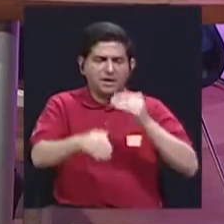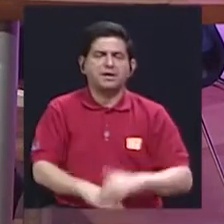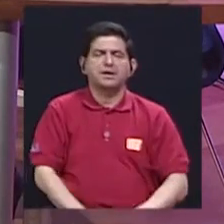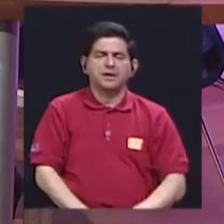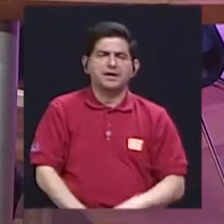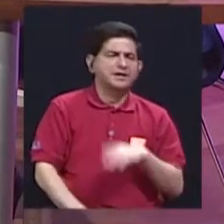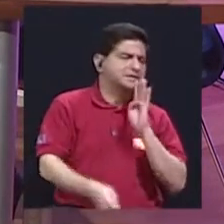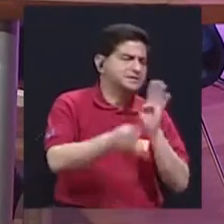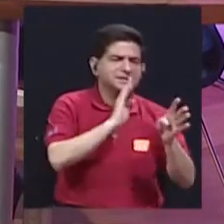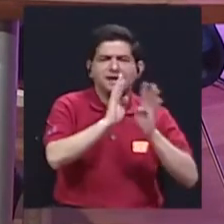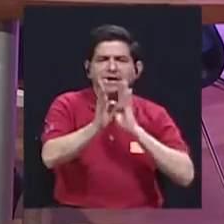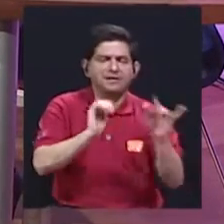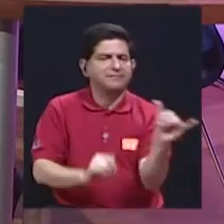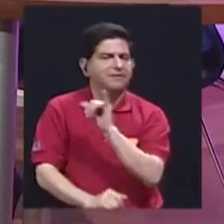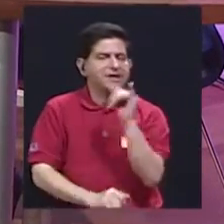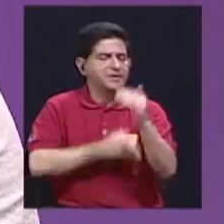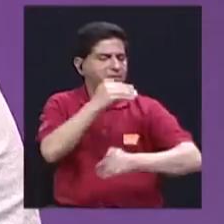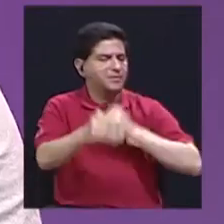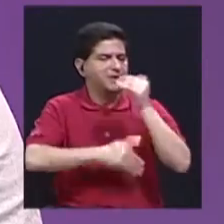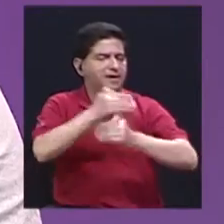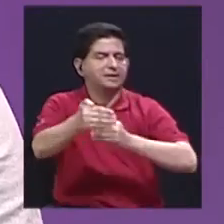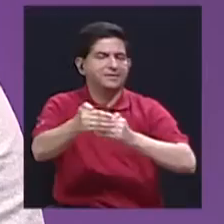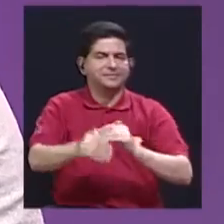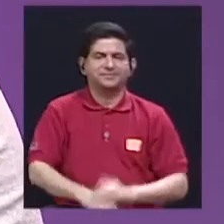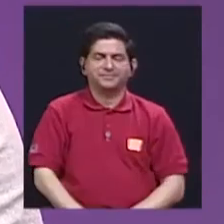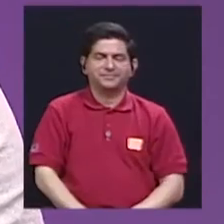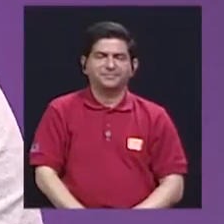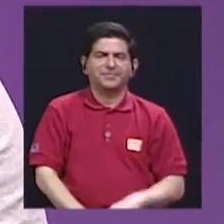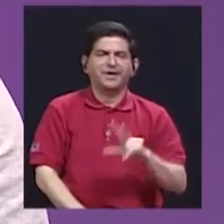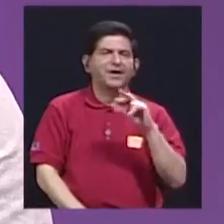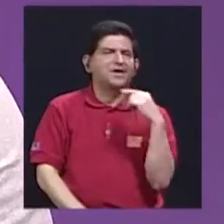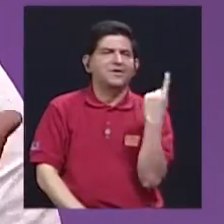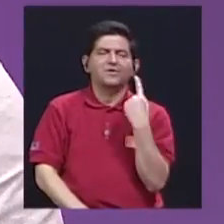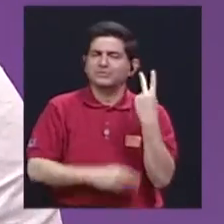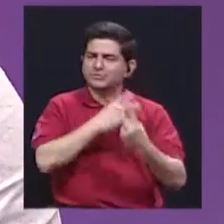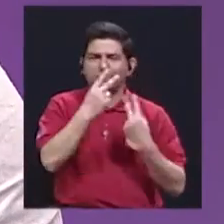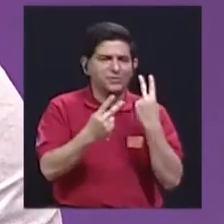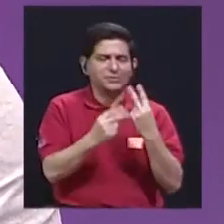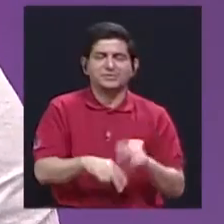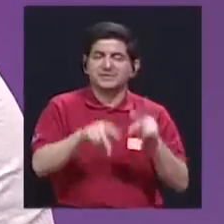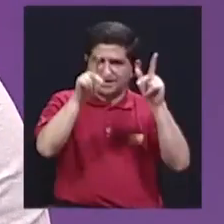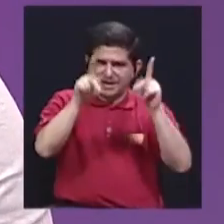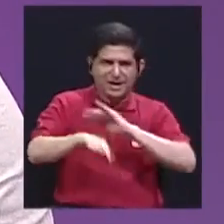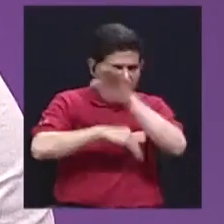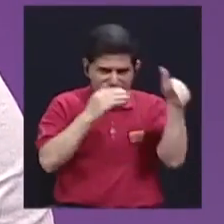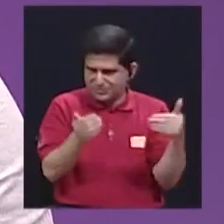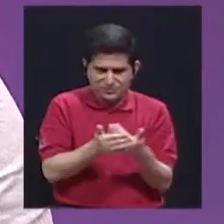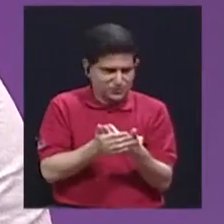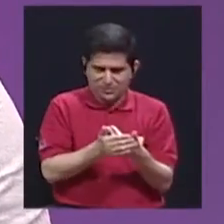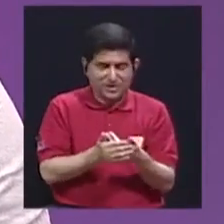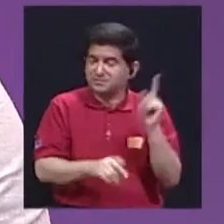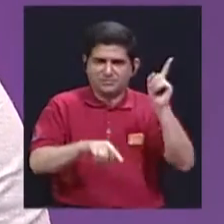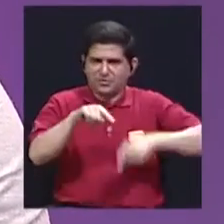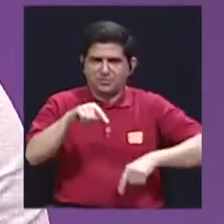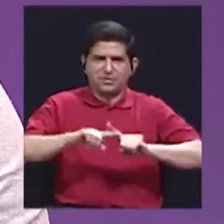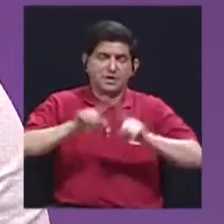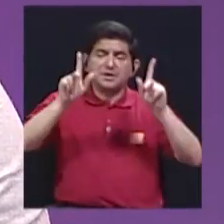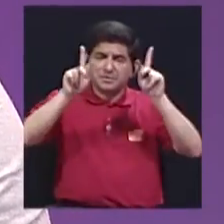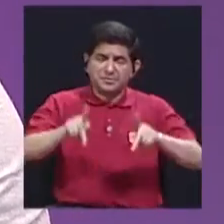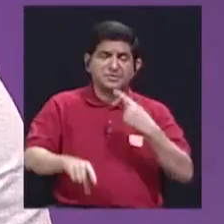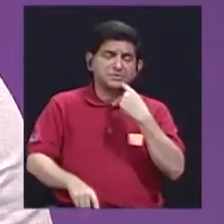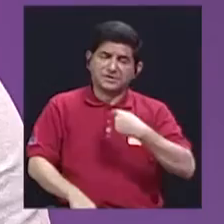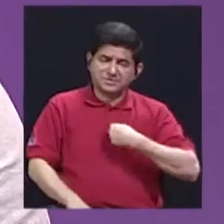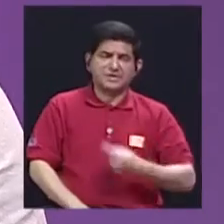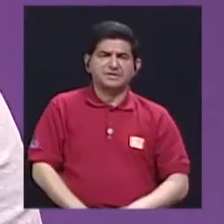mucho boca a boca y no no no no visitamos todos los pacientes porque no se puede pero hay pacientes que le